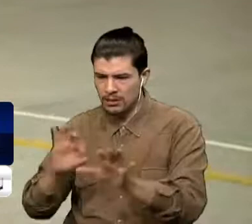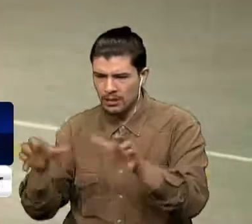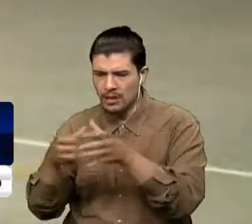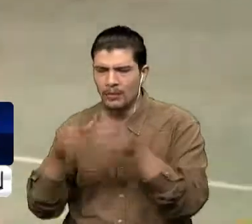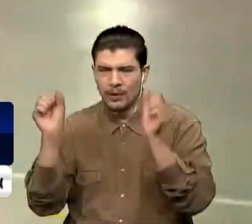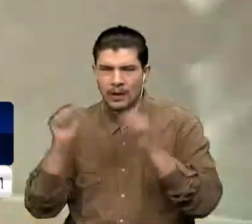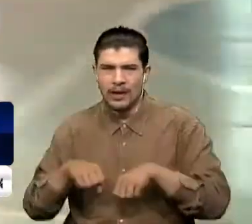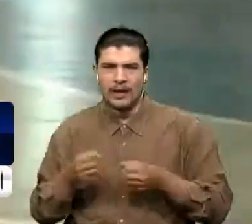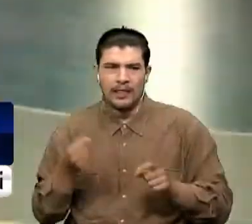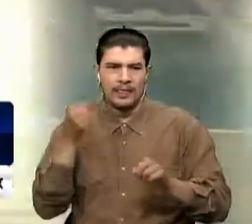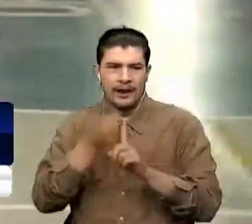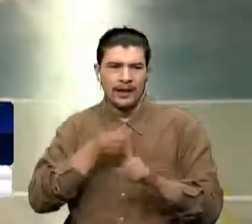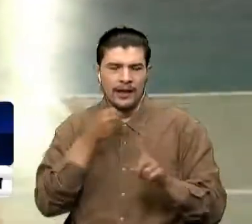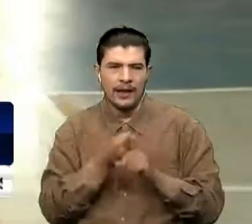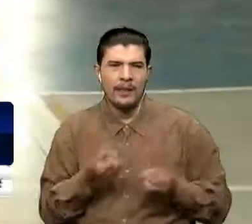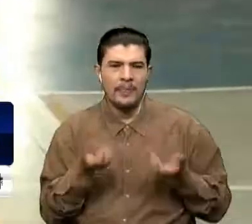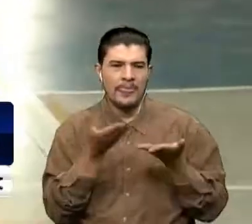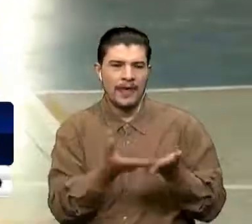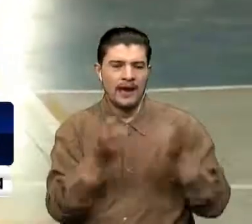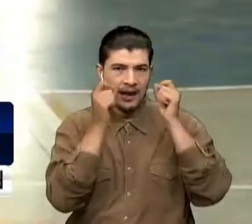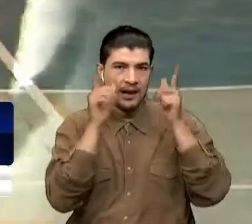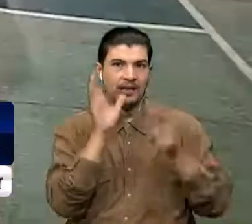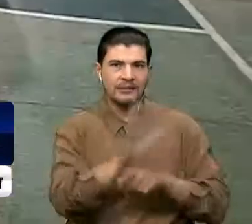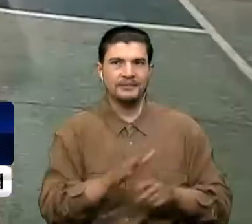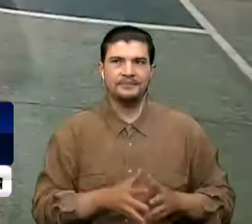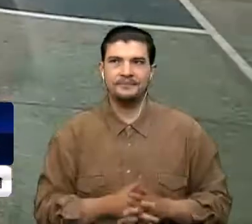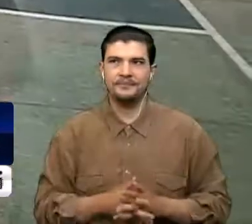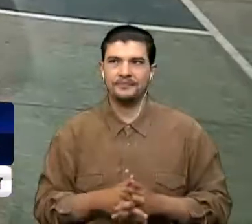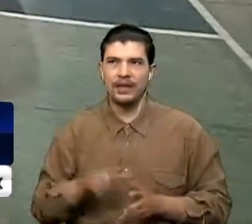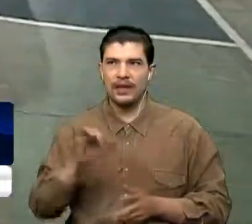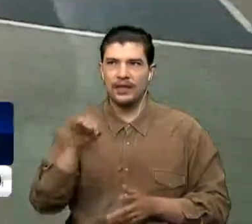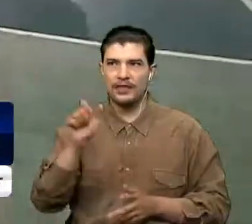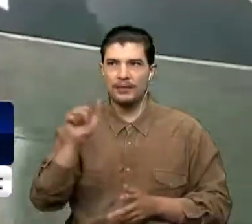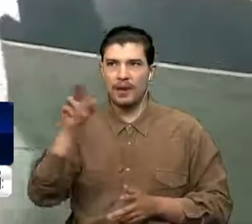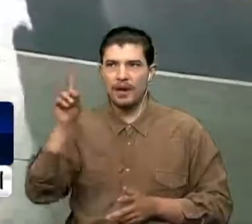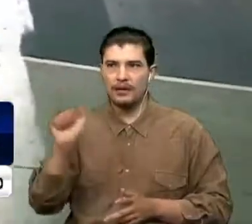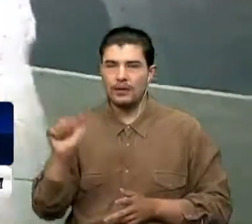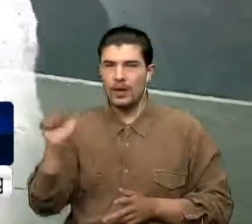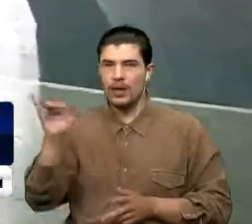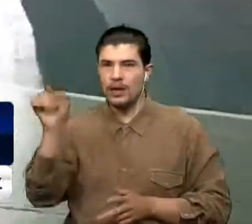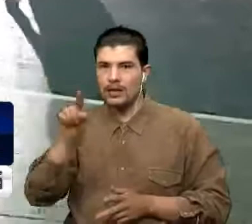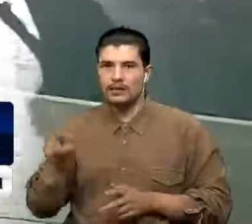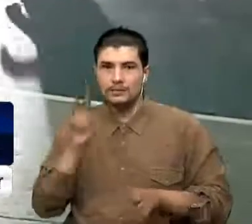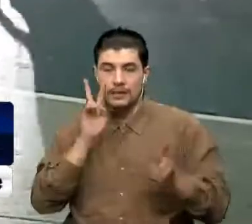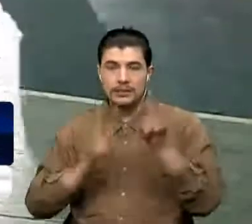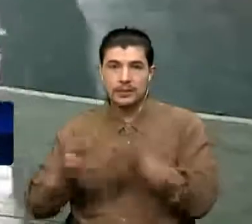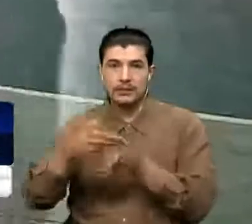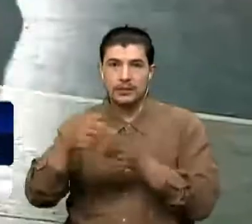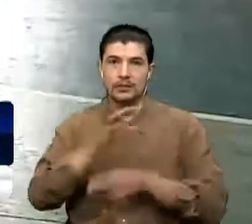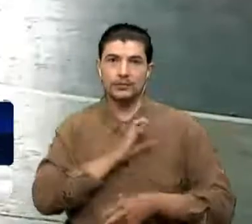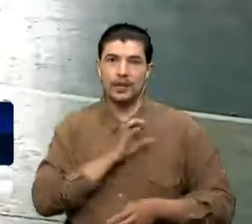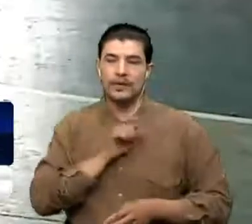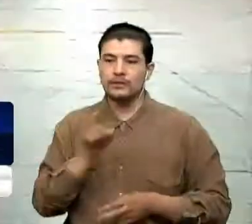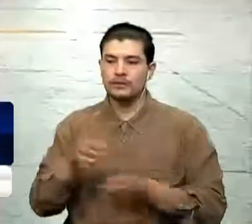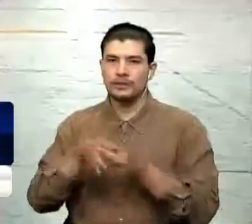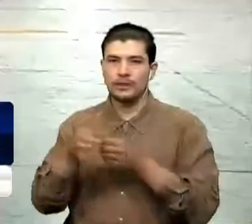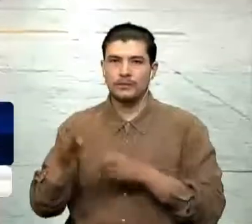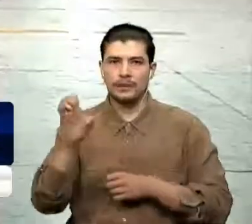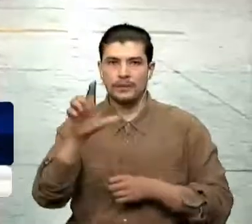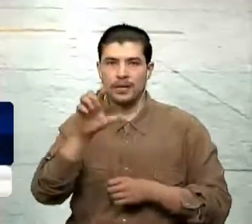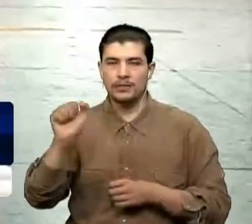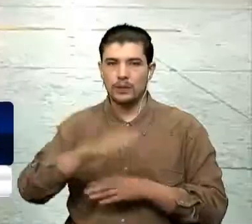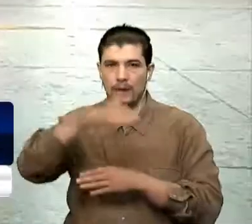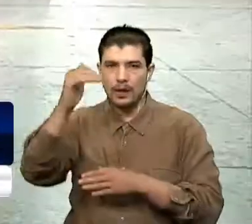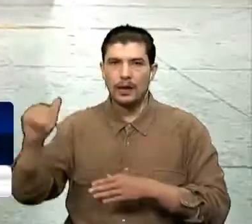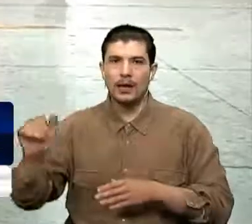sorpresa en territorio antioqueño los dirigidos por eduardo arias visitaran el sábado en bello a real antioquia desde las